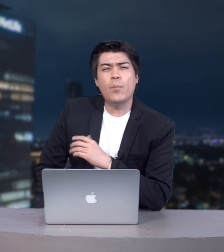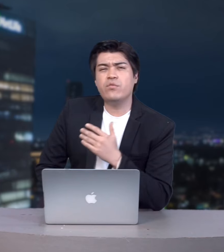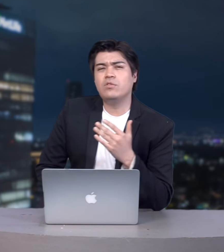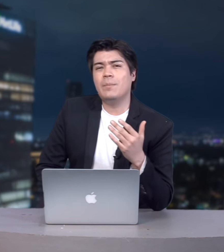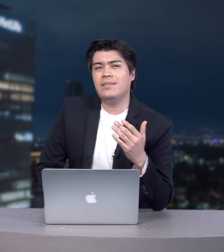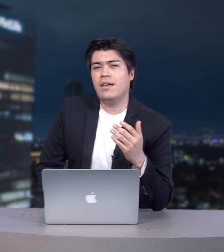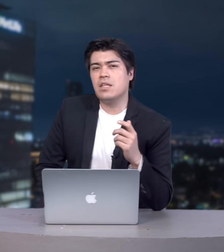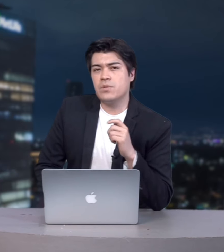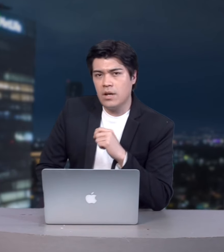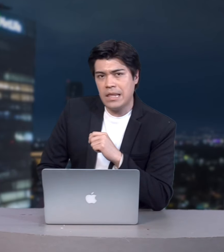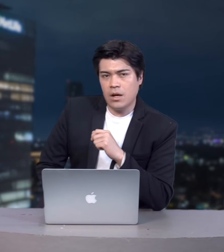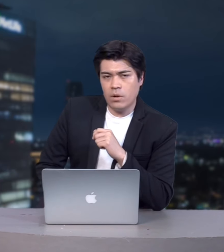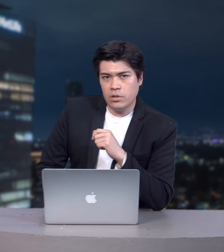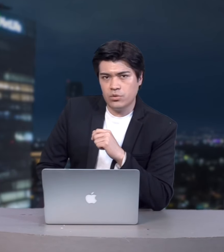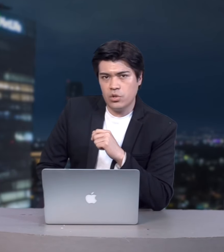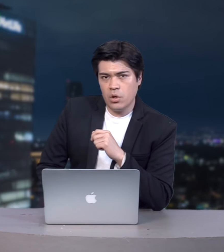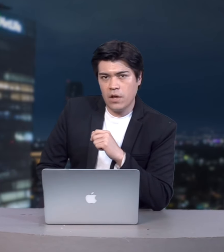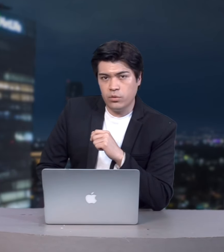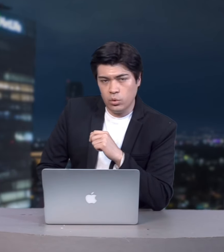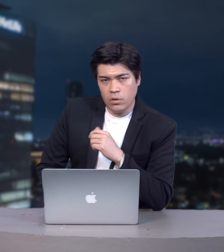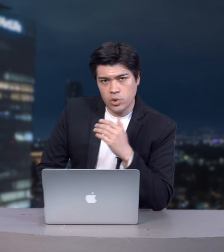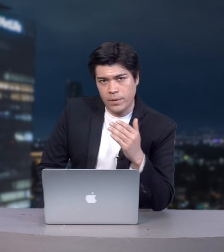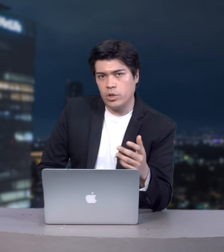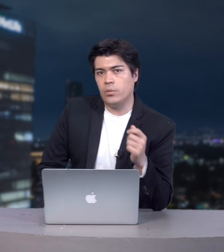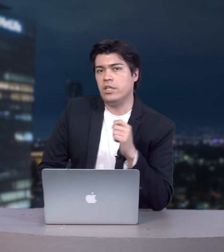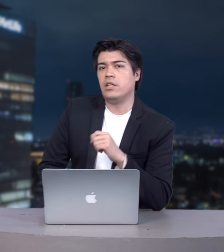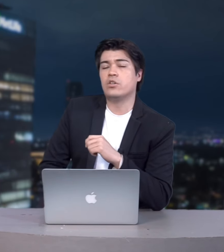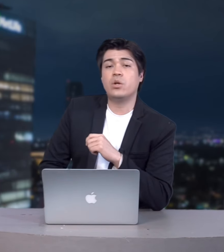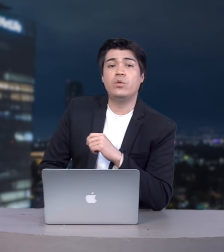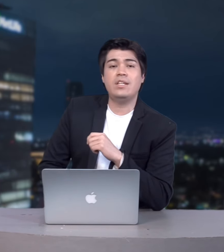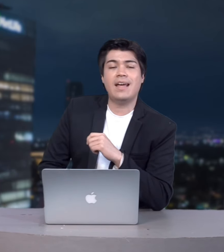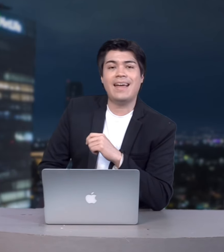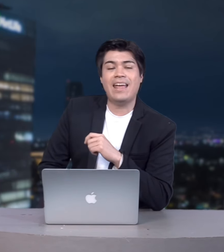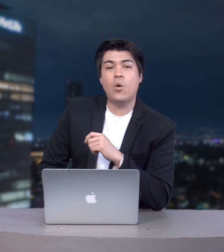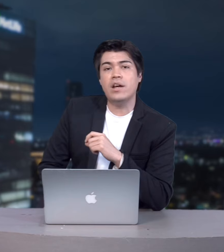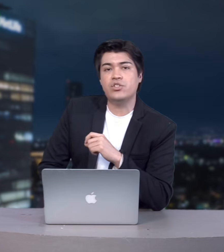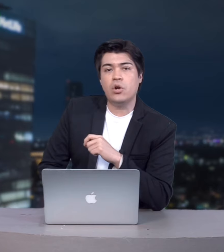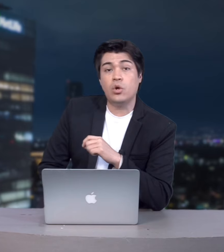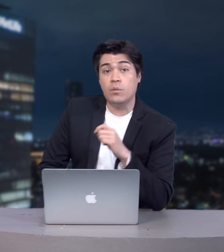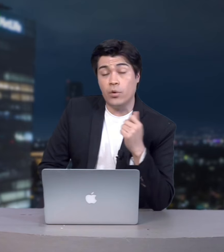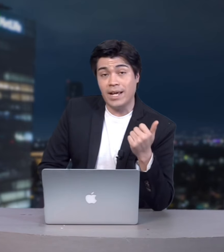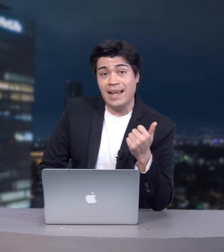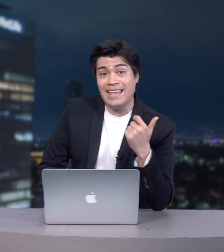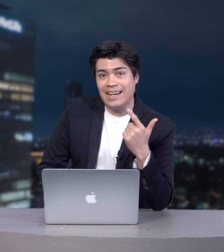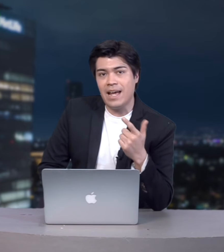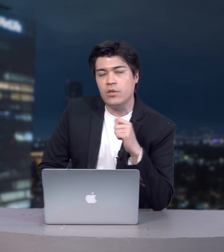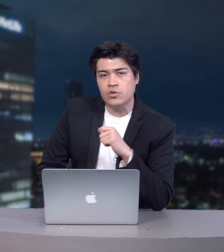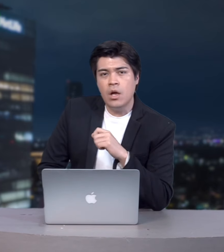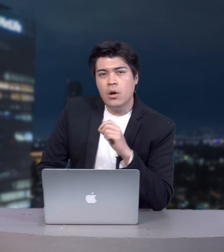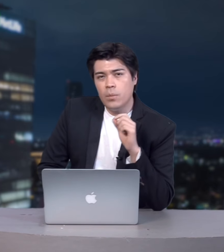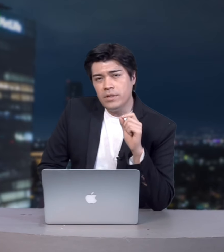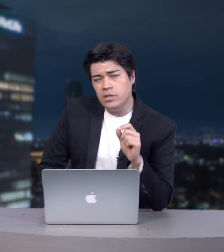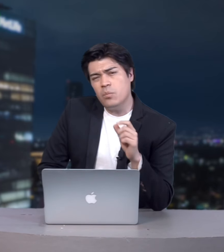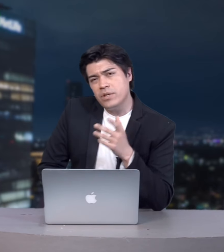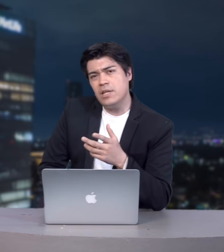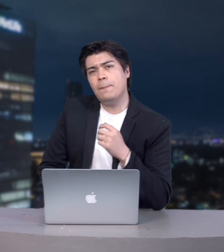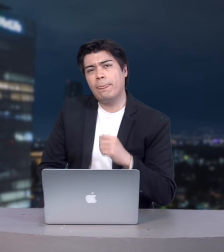se sintió profundamente decepcionada cuando anunció que futuro su partido político se unía en coalición con morena y aliados